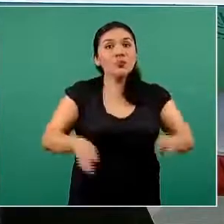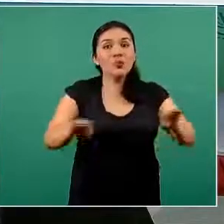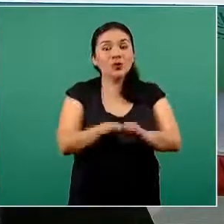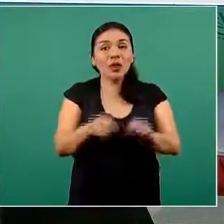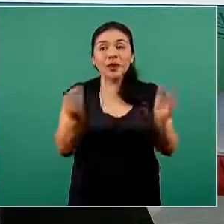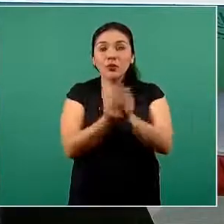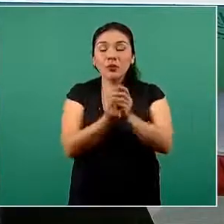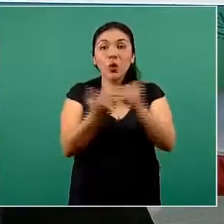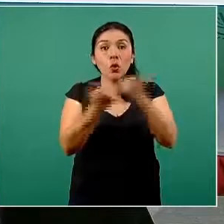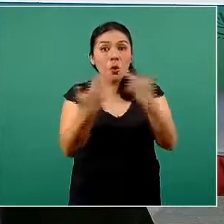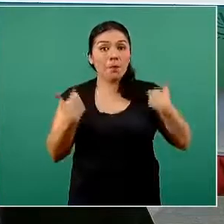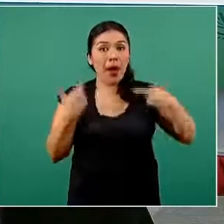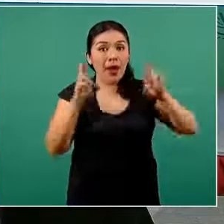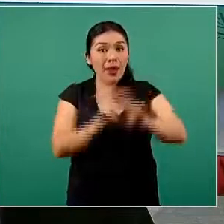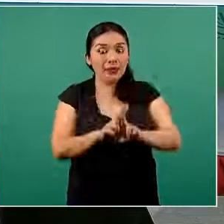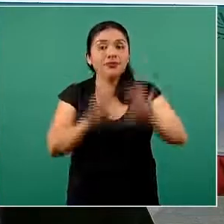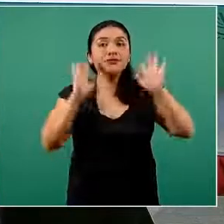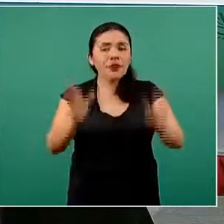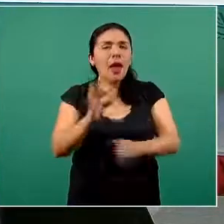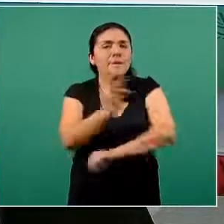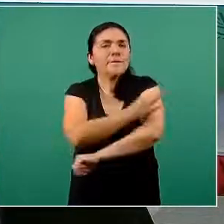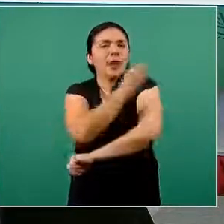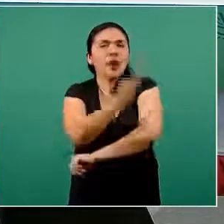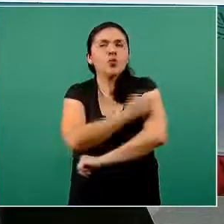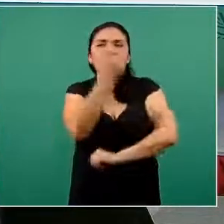parte del magisterio logramos aplicar